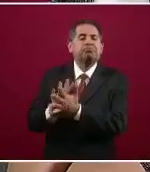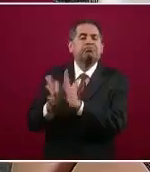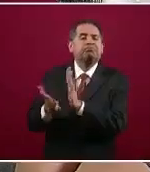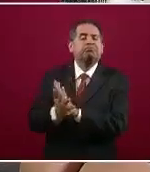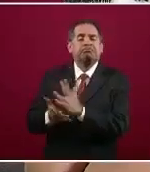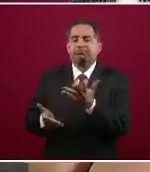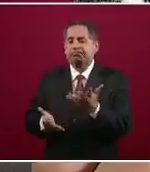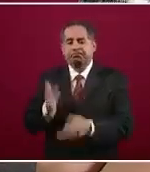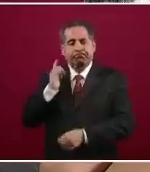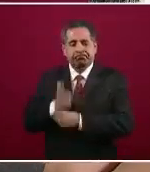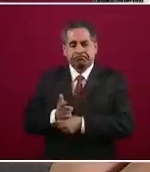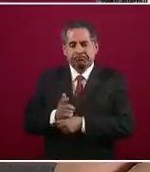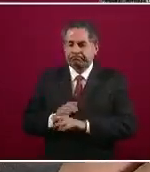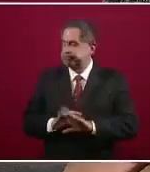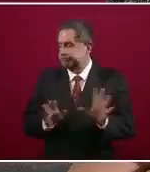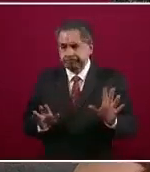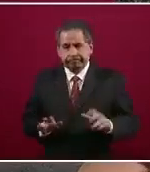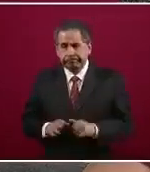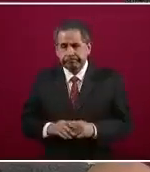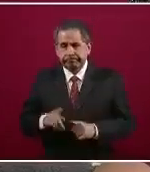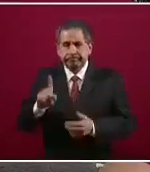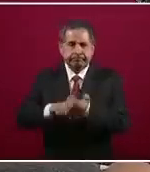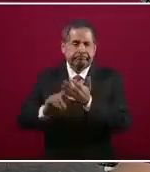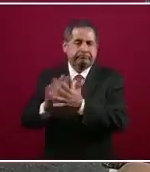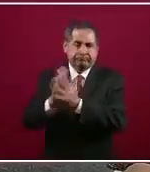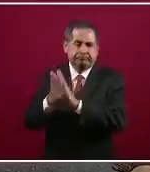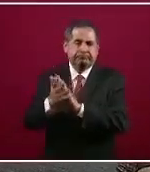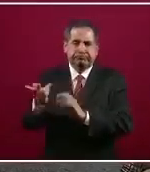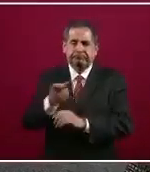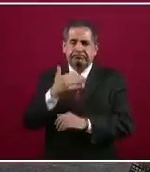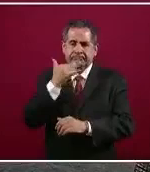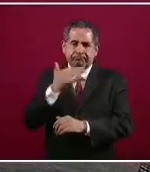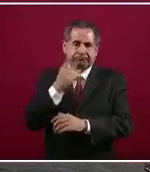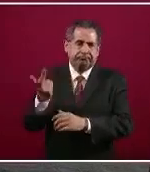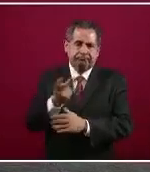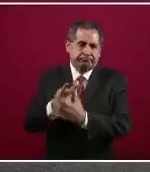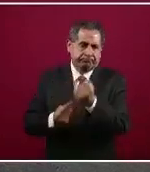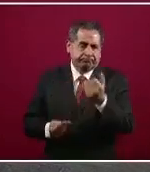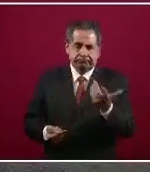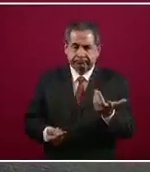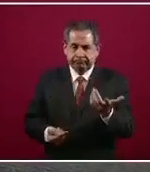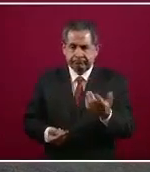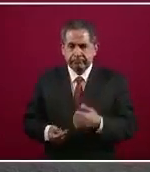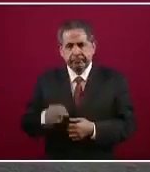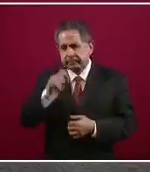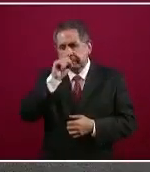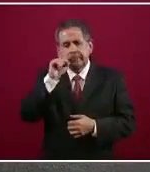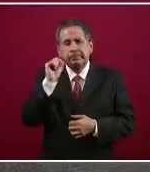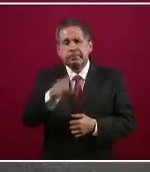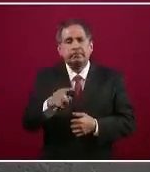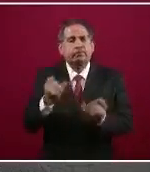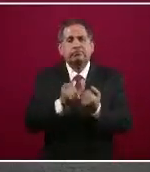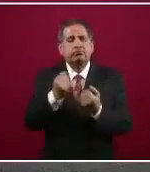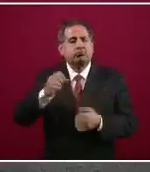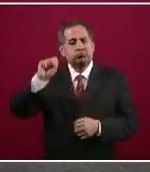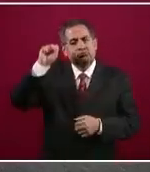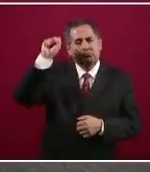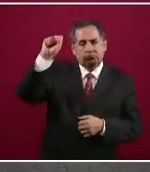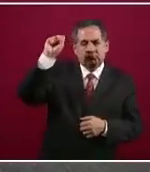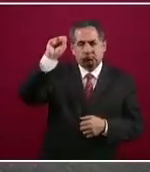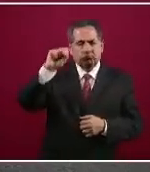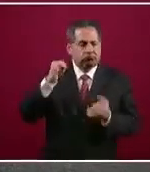se daba porque había complicidad. Es lo mismo que pasaba con los sindicatos,